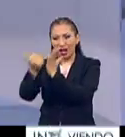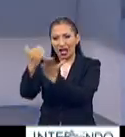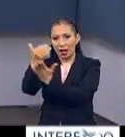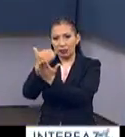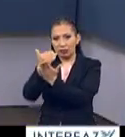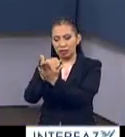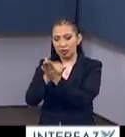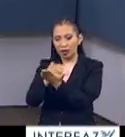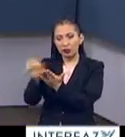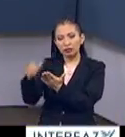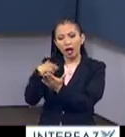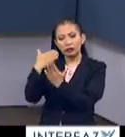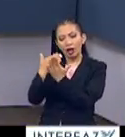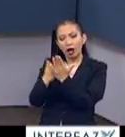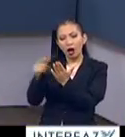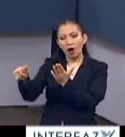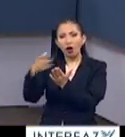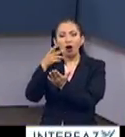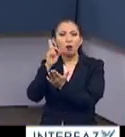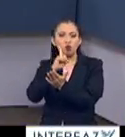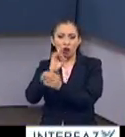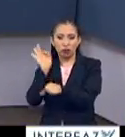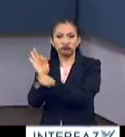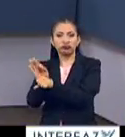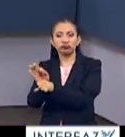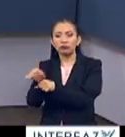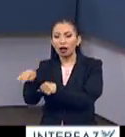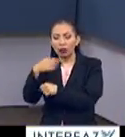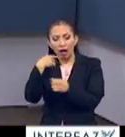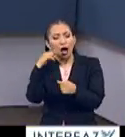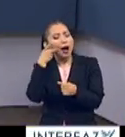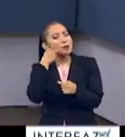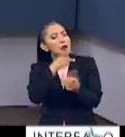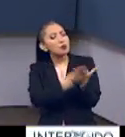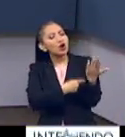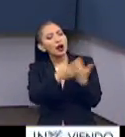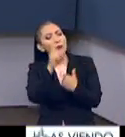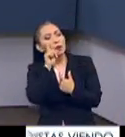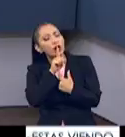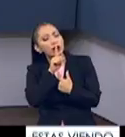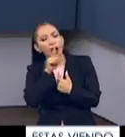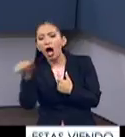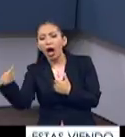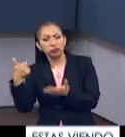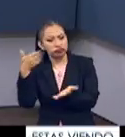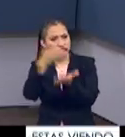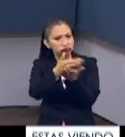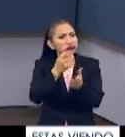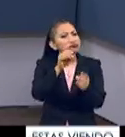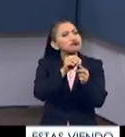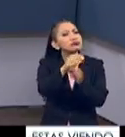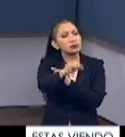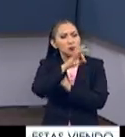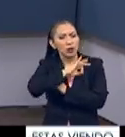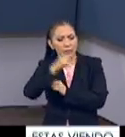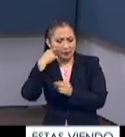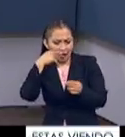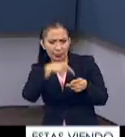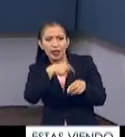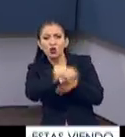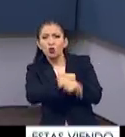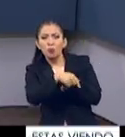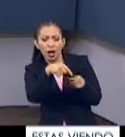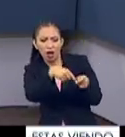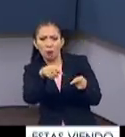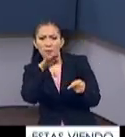ejemplo, que tenga una agenda de género, pueden saber cómo van los programas y pueden incidir mejor. Entonces, tienen más capacidades para interpretar los